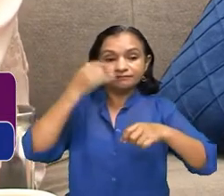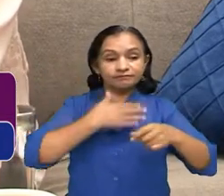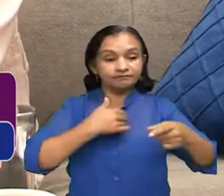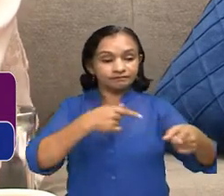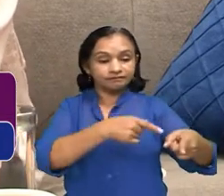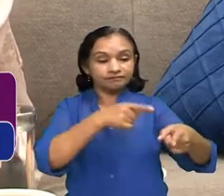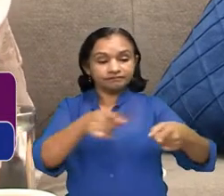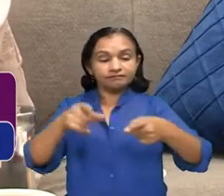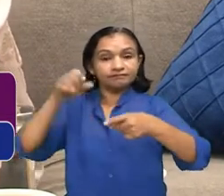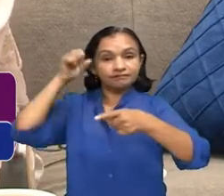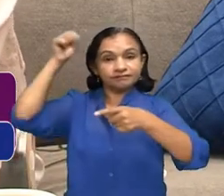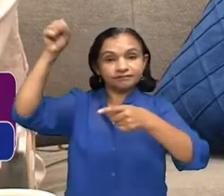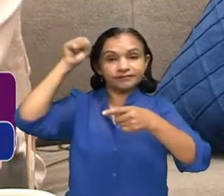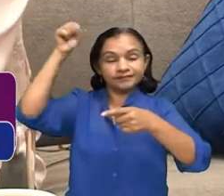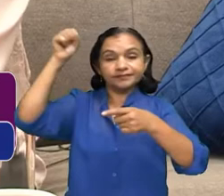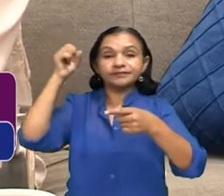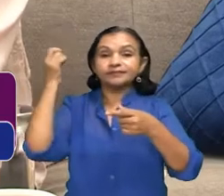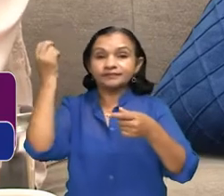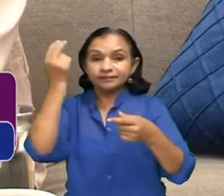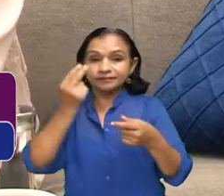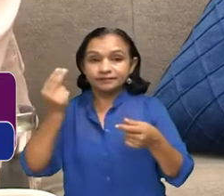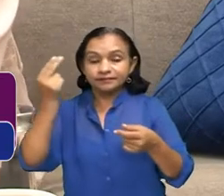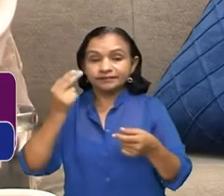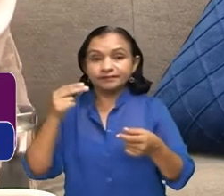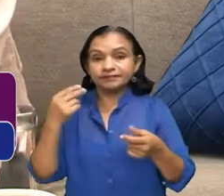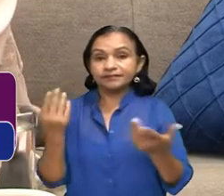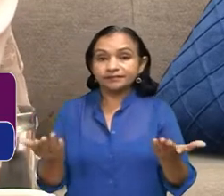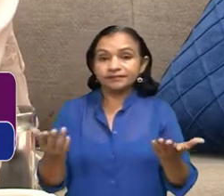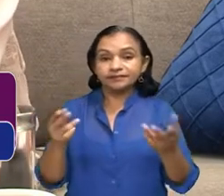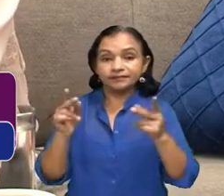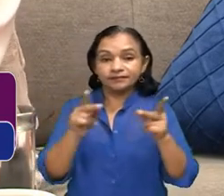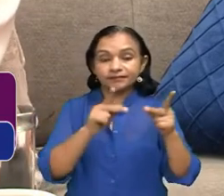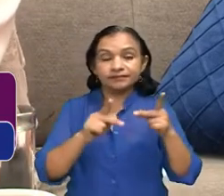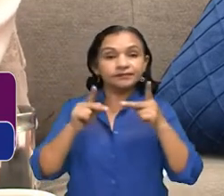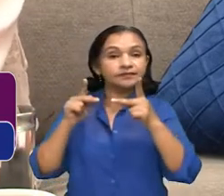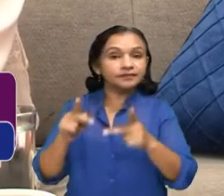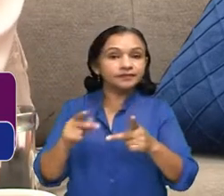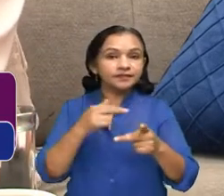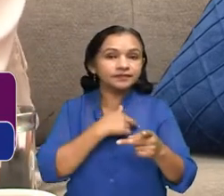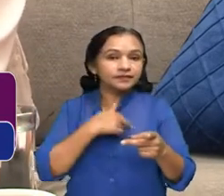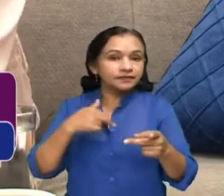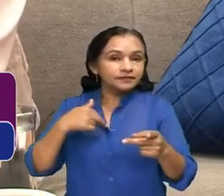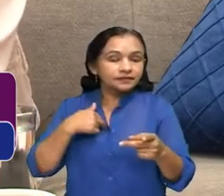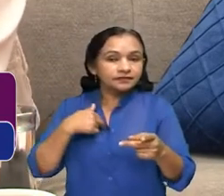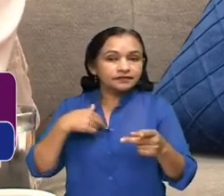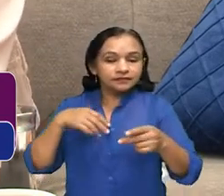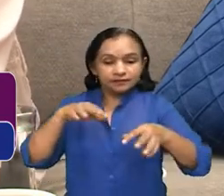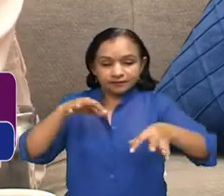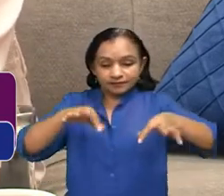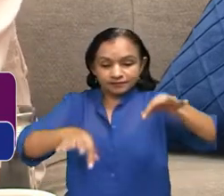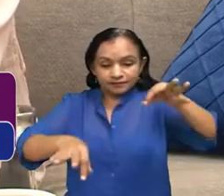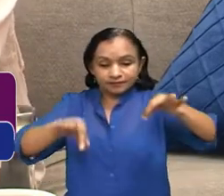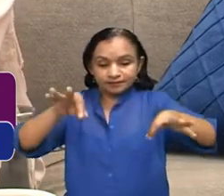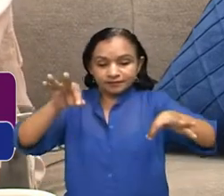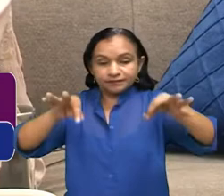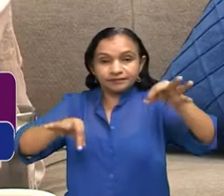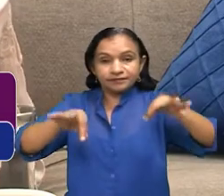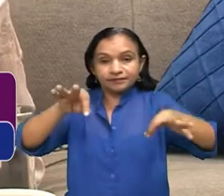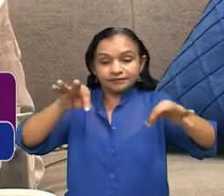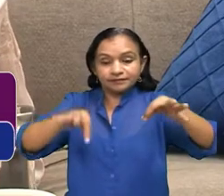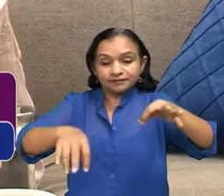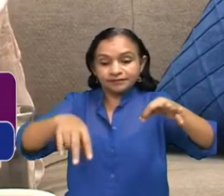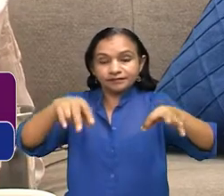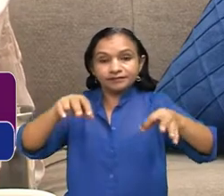artesanía innovadora utilitaria. Y ahora los artesanos hacen títeres de bambú, que